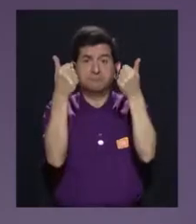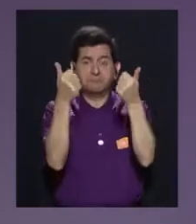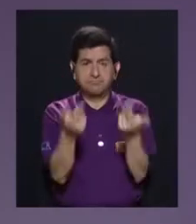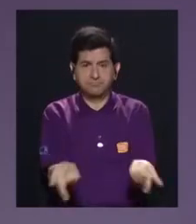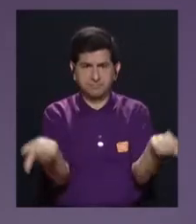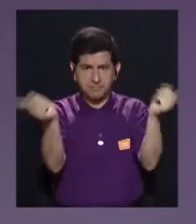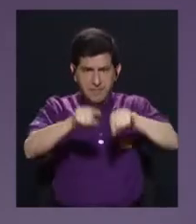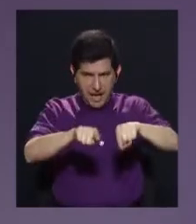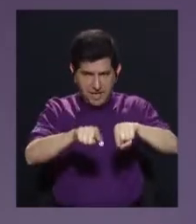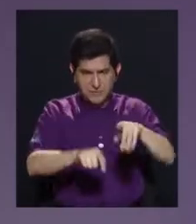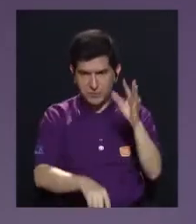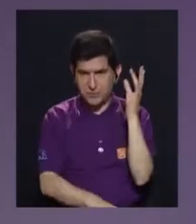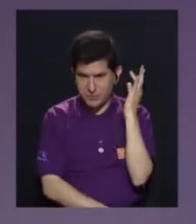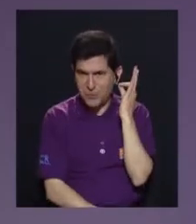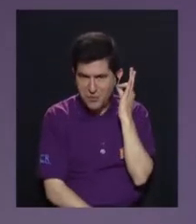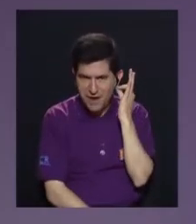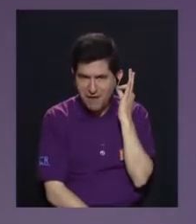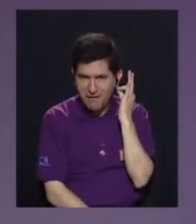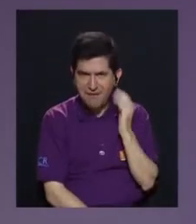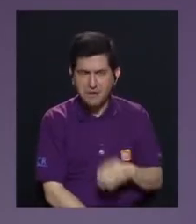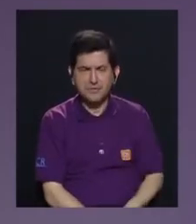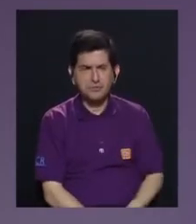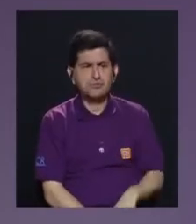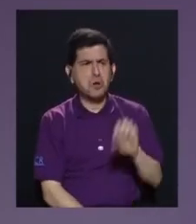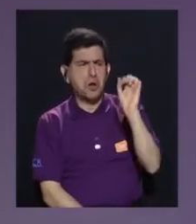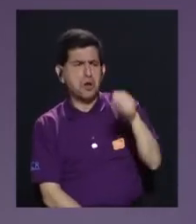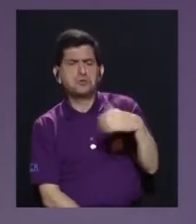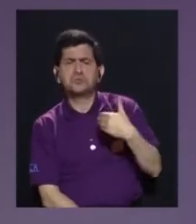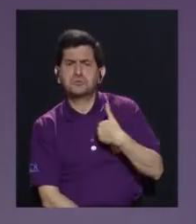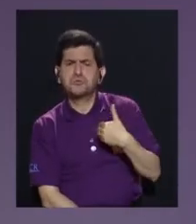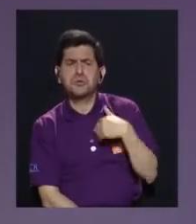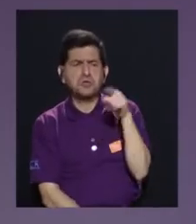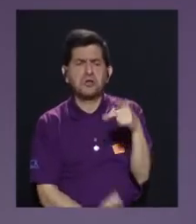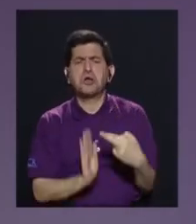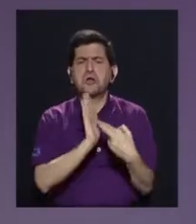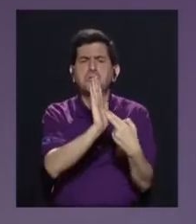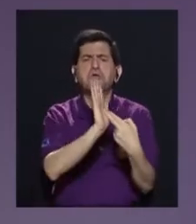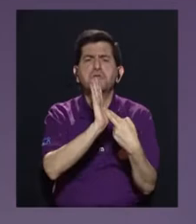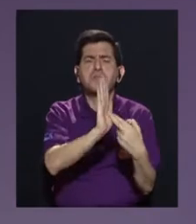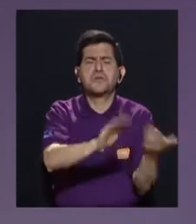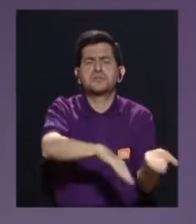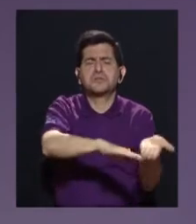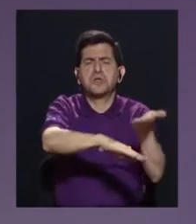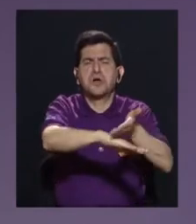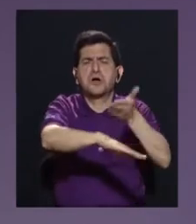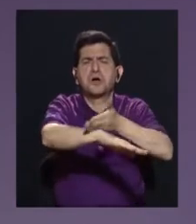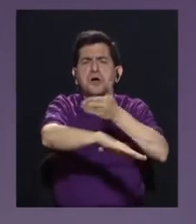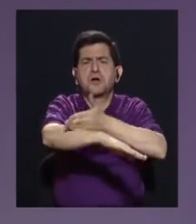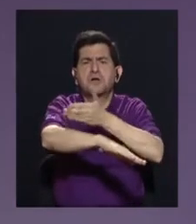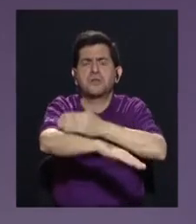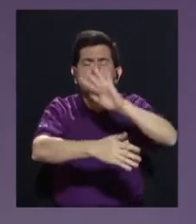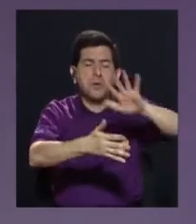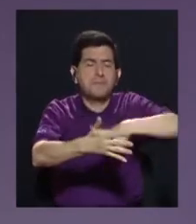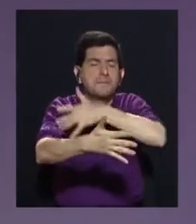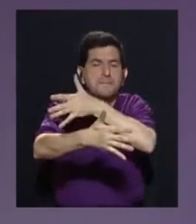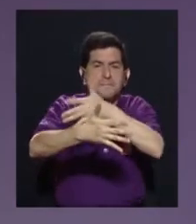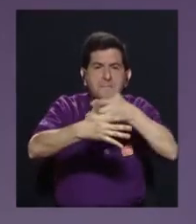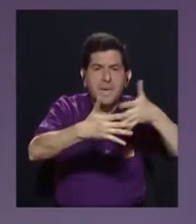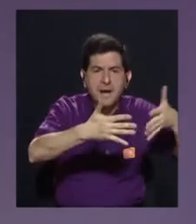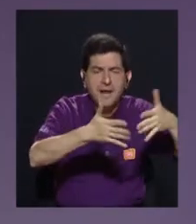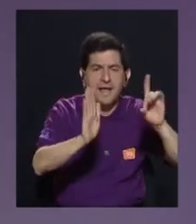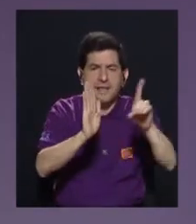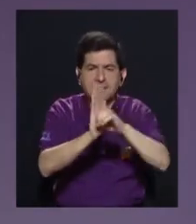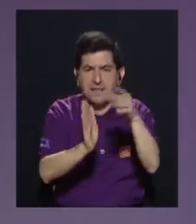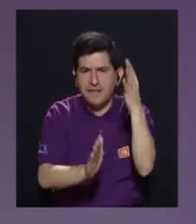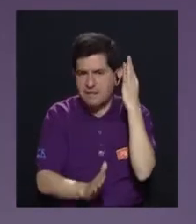caso particular de las mujeres si haya digamos una representación y un avance de la agenda de los